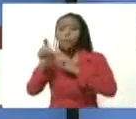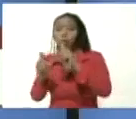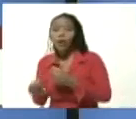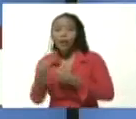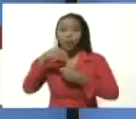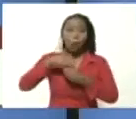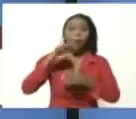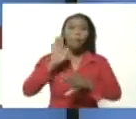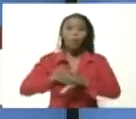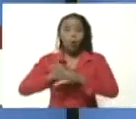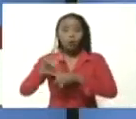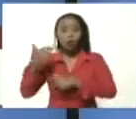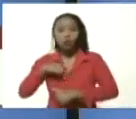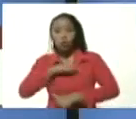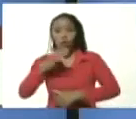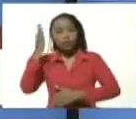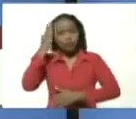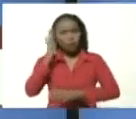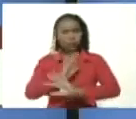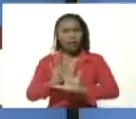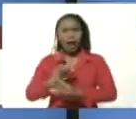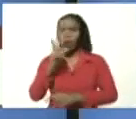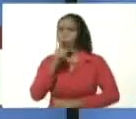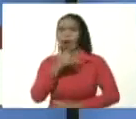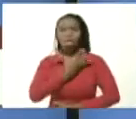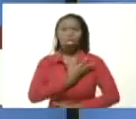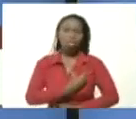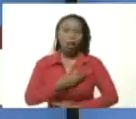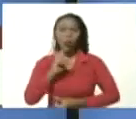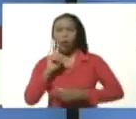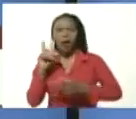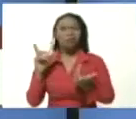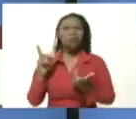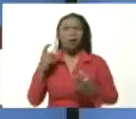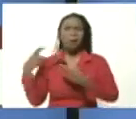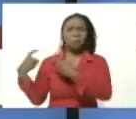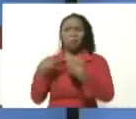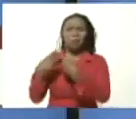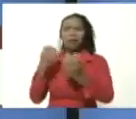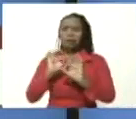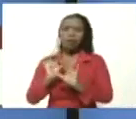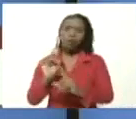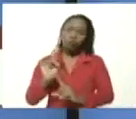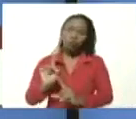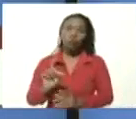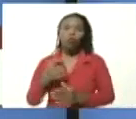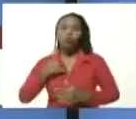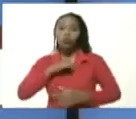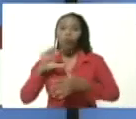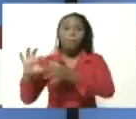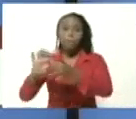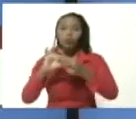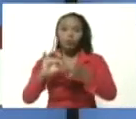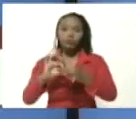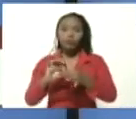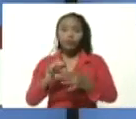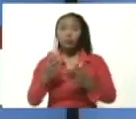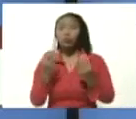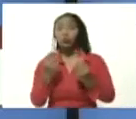sabemos que ahí no hay descontentos, no hay peleas, todos estamos unidos. Mira,